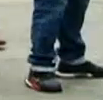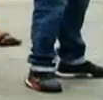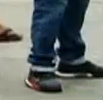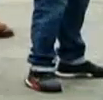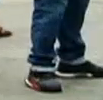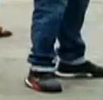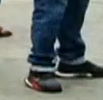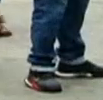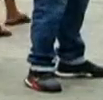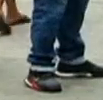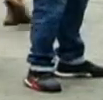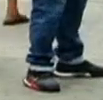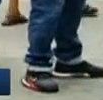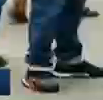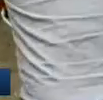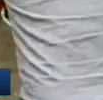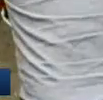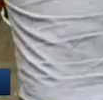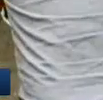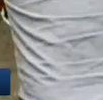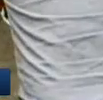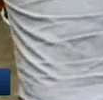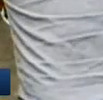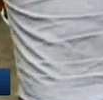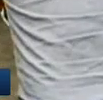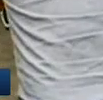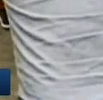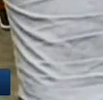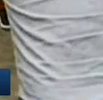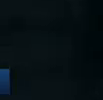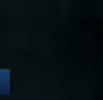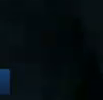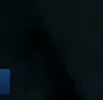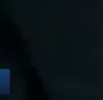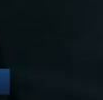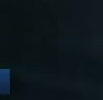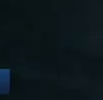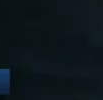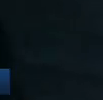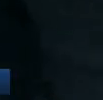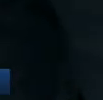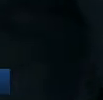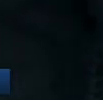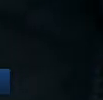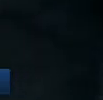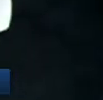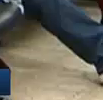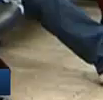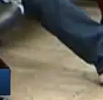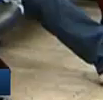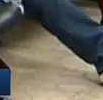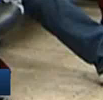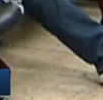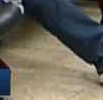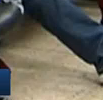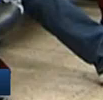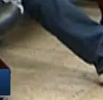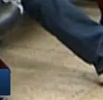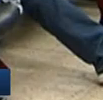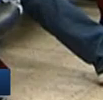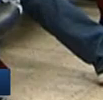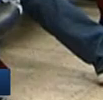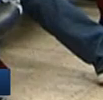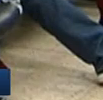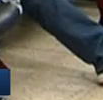más adelante, tramitadores ofrecen en redes sociales licencias de conducir, pero estas ofertas muchas veces terminan